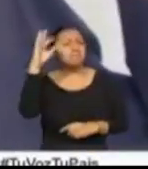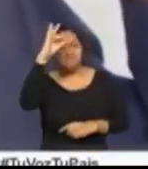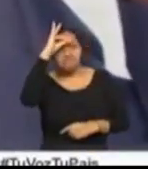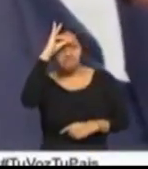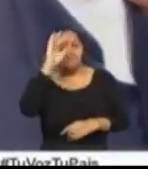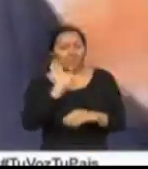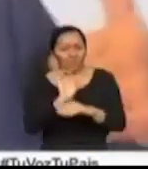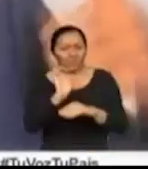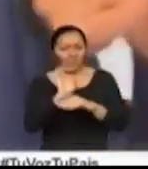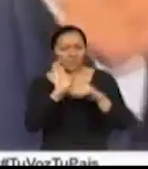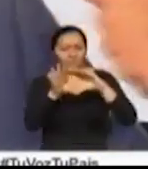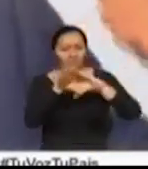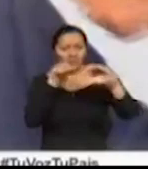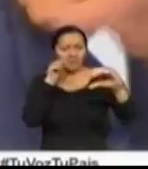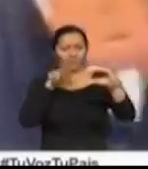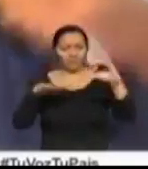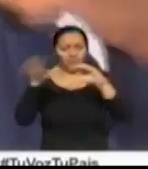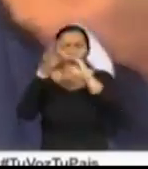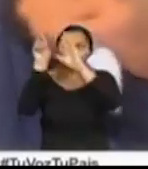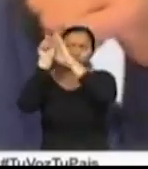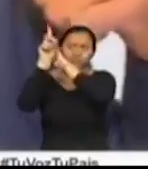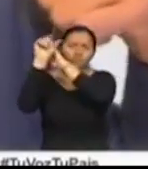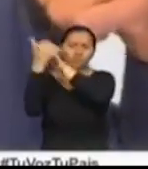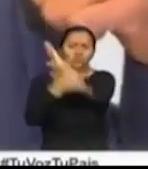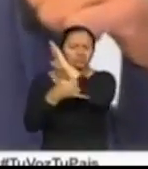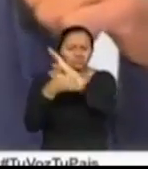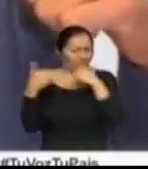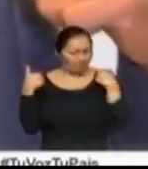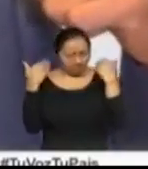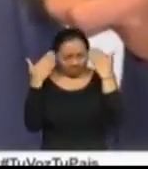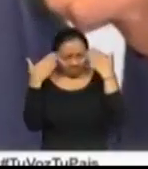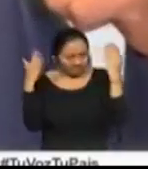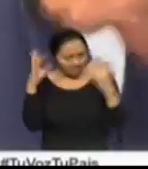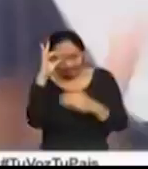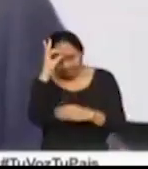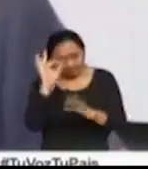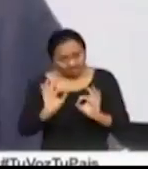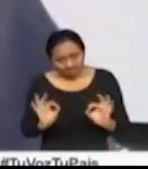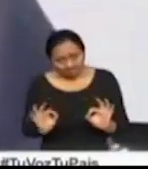Ecuador, en cuentas secretas, en empresas secretas, en paraísos fiscales,